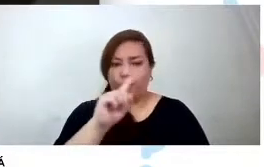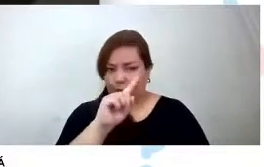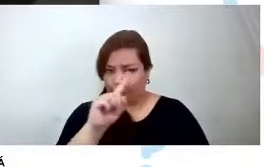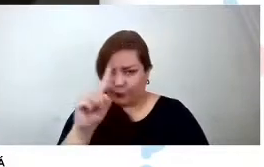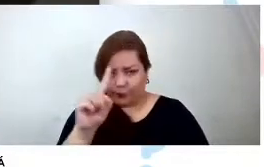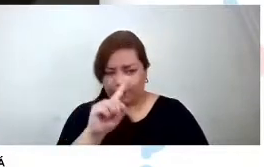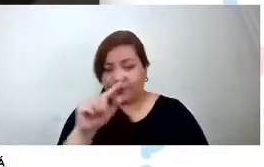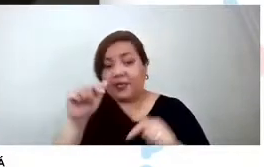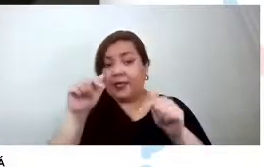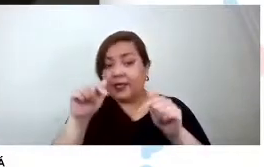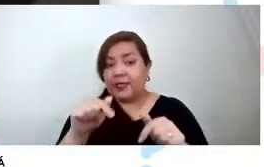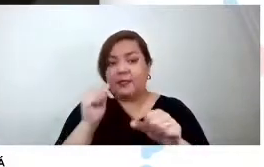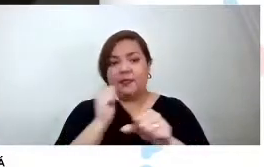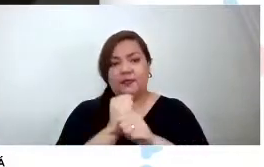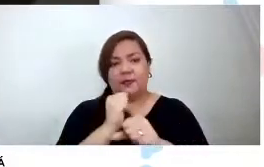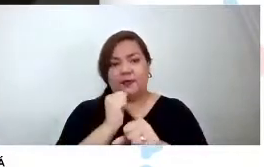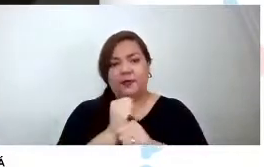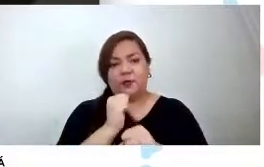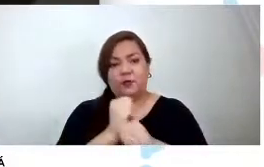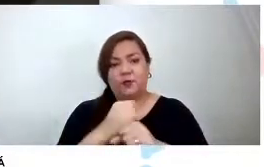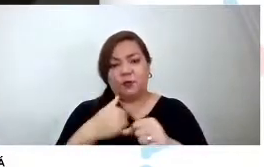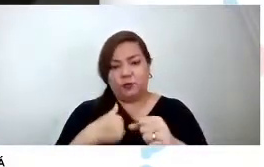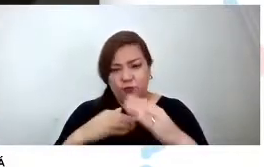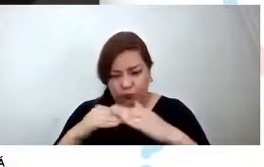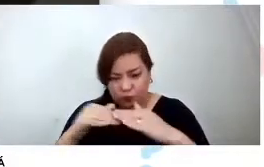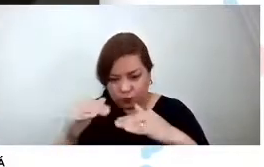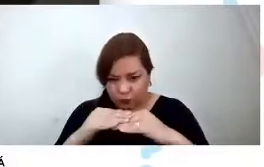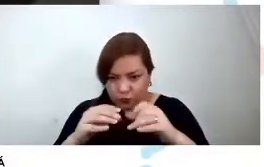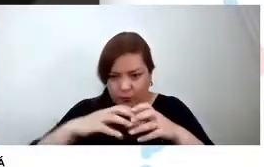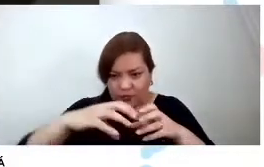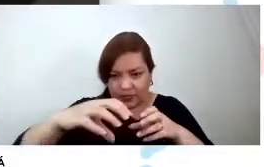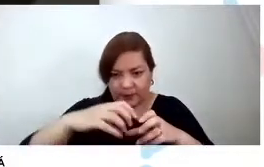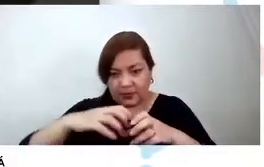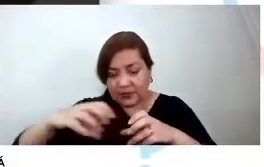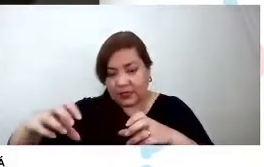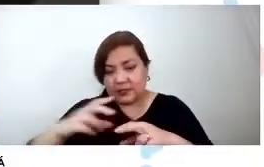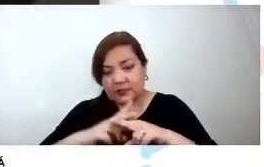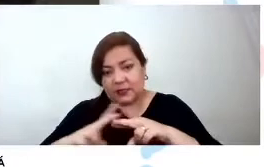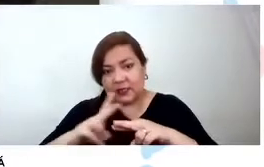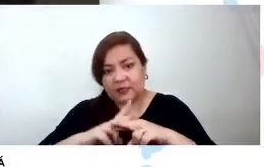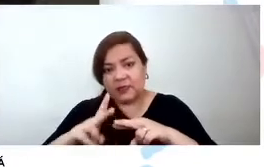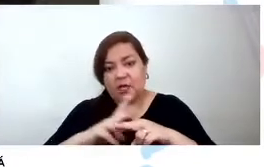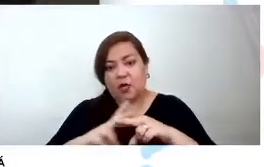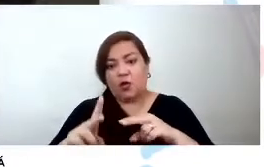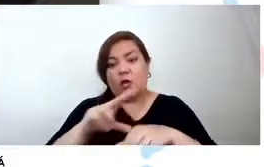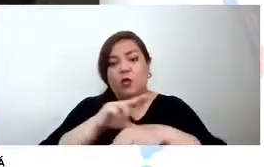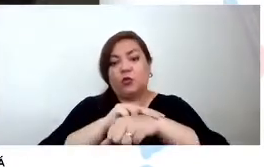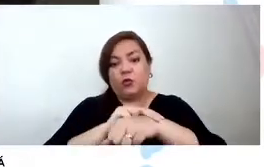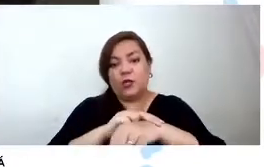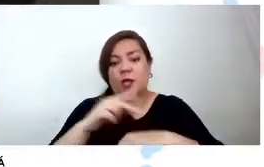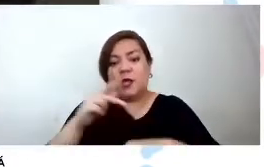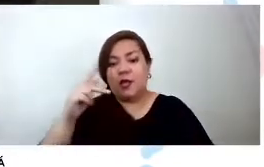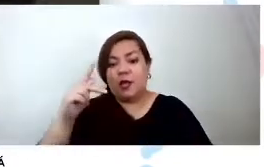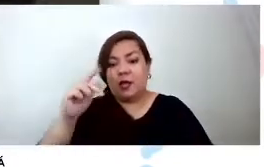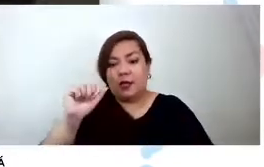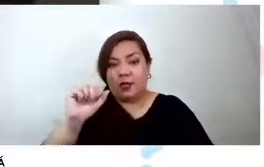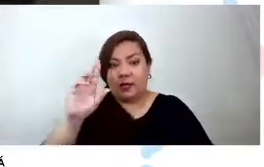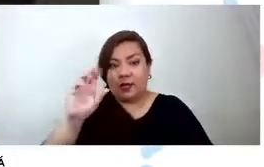trabajo con el que nosotros reconstruimos estas piezas se realizó con la doctora Karen Moreno,